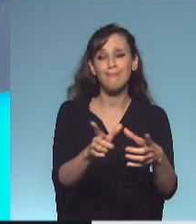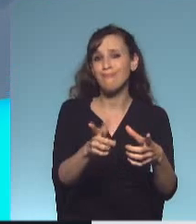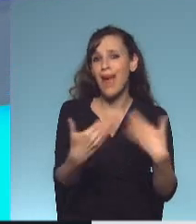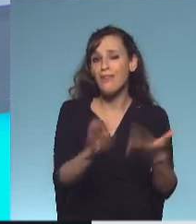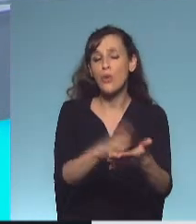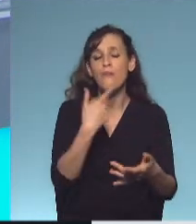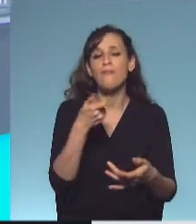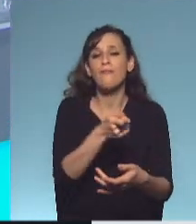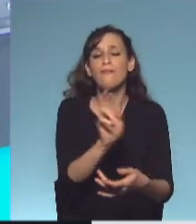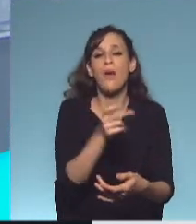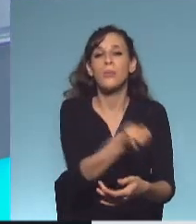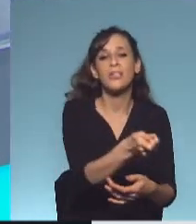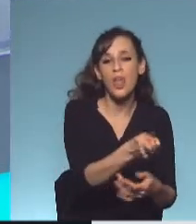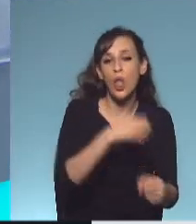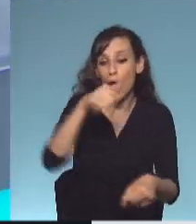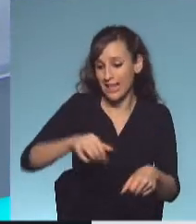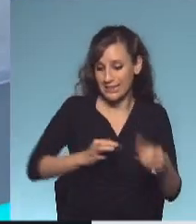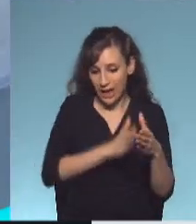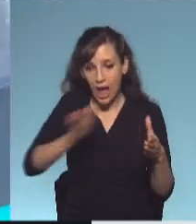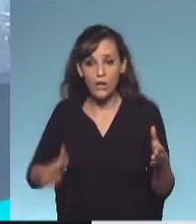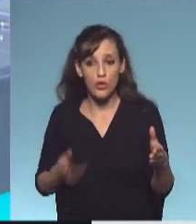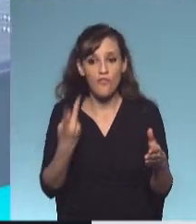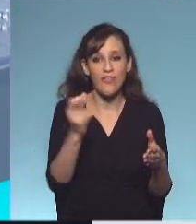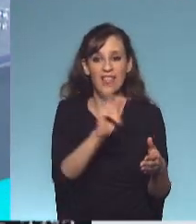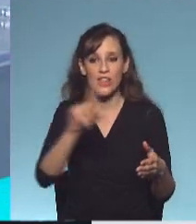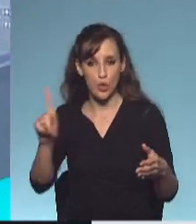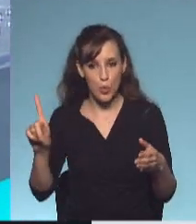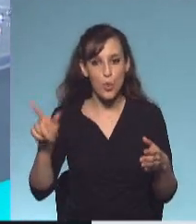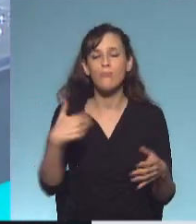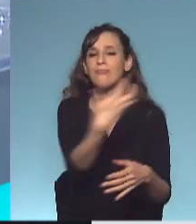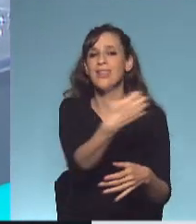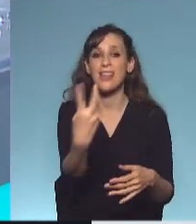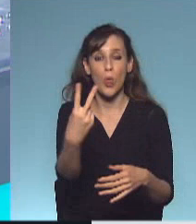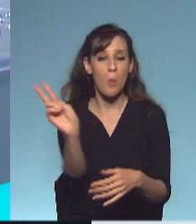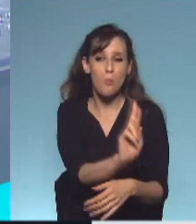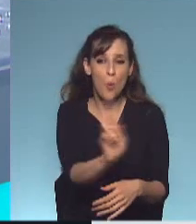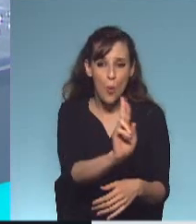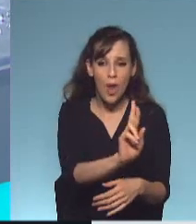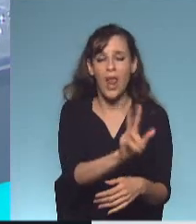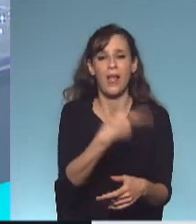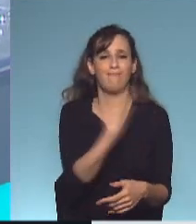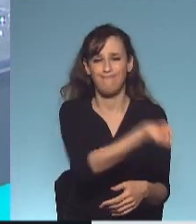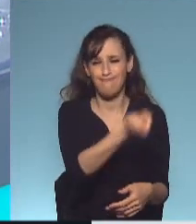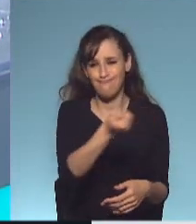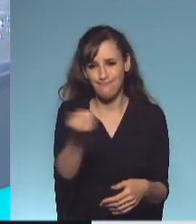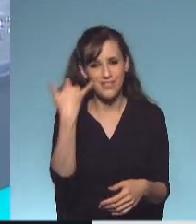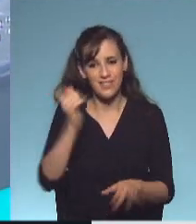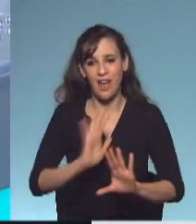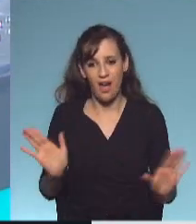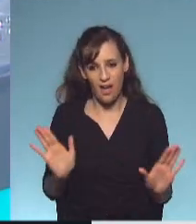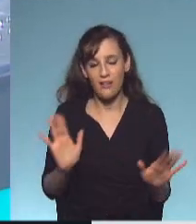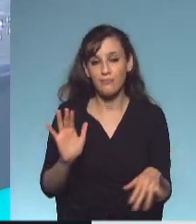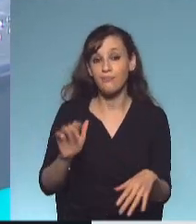en lo que va de este año lo que va de 2021 62 mujeres fueron asesinadas